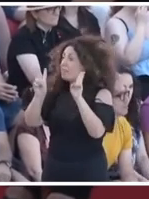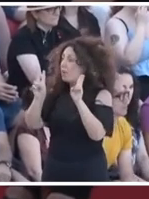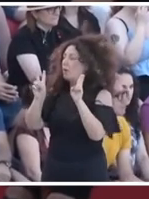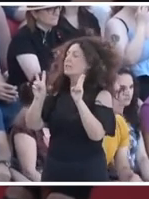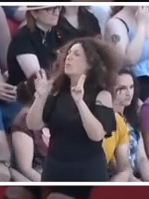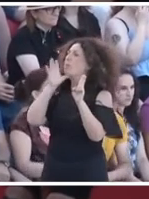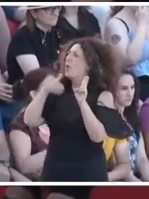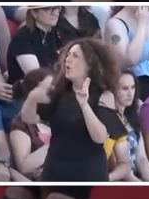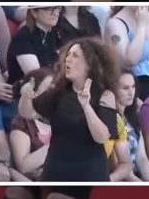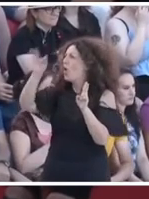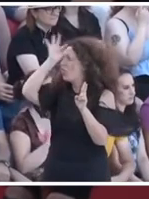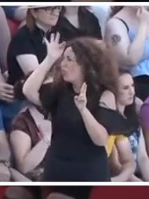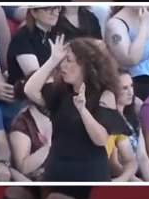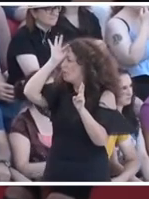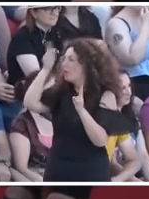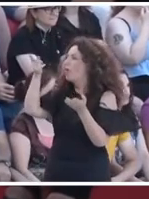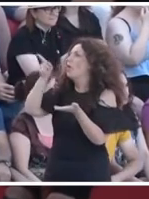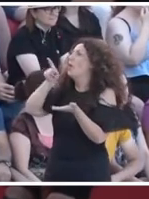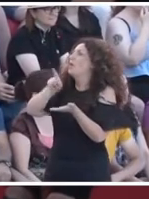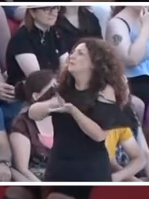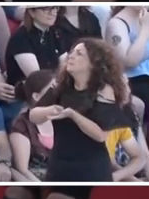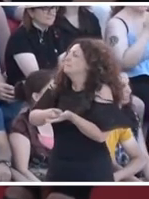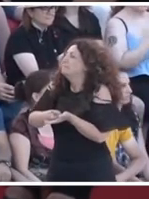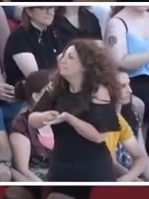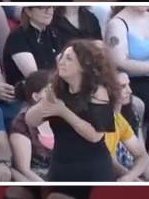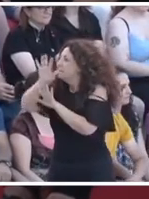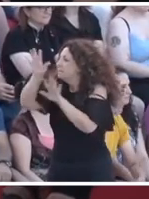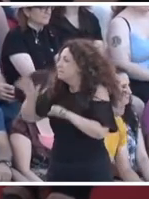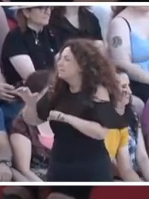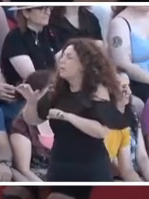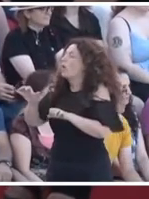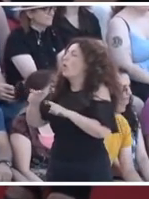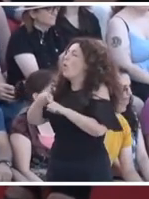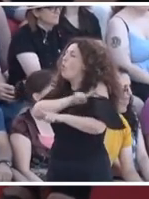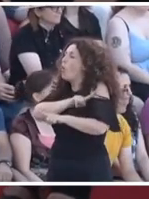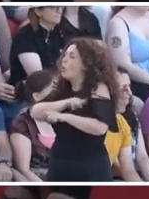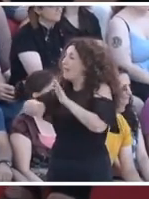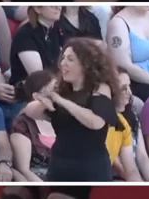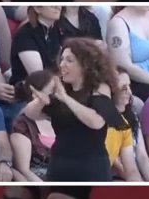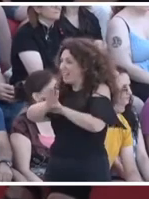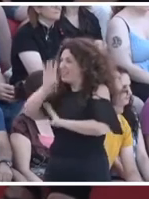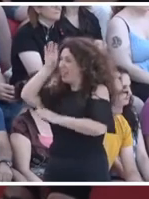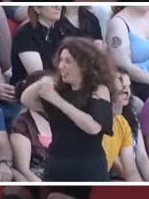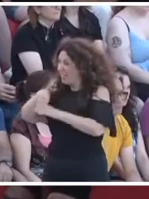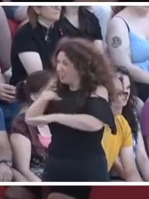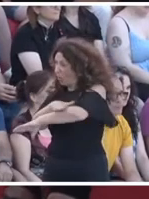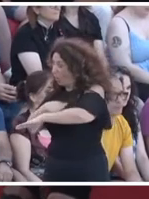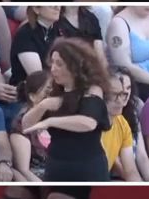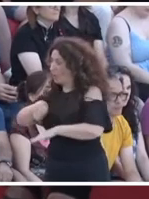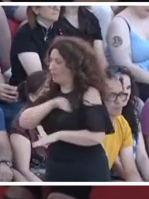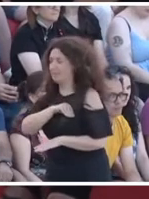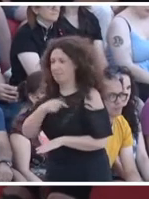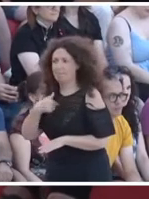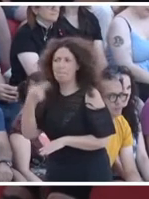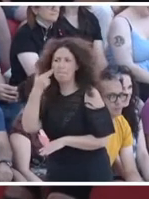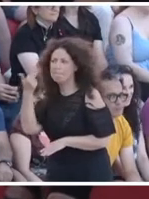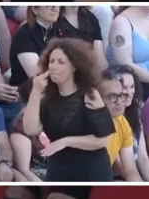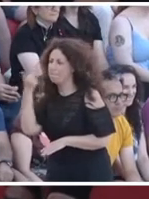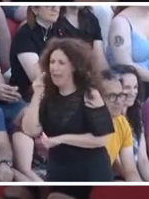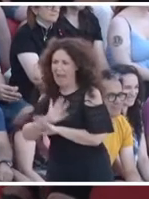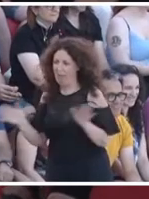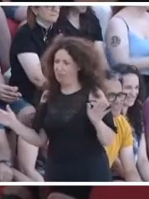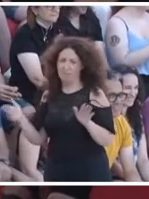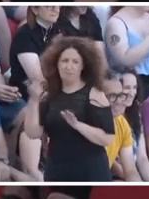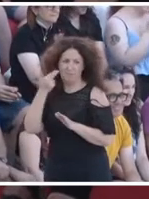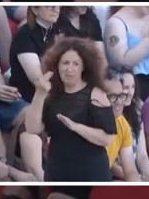domingo una fuerza de ultraderecha como Vox pueda formar parte del gobierno de este país. Pero me